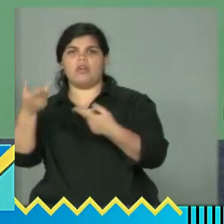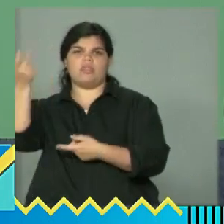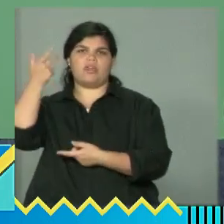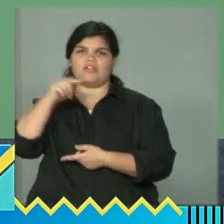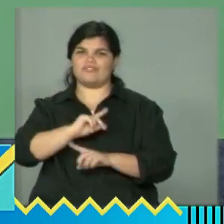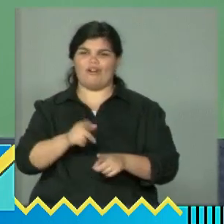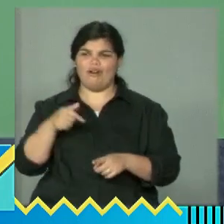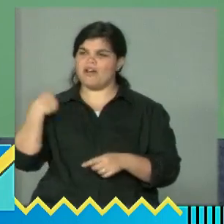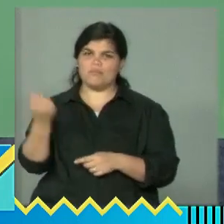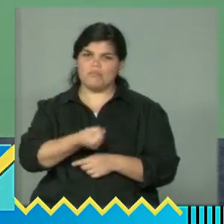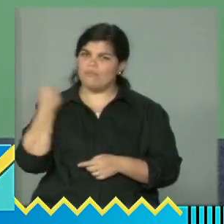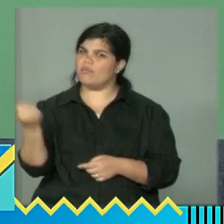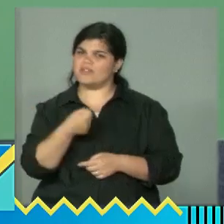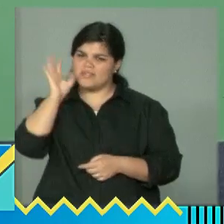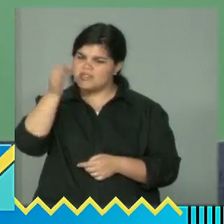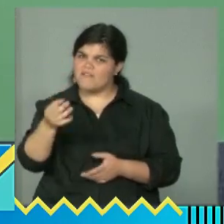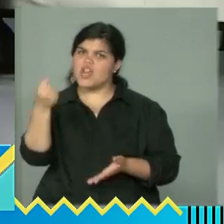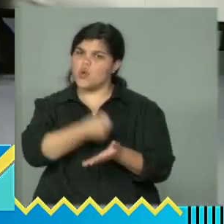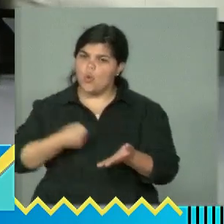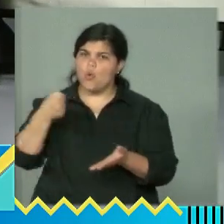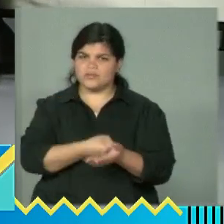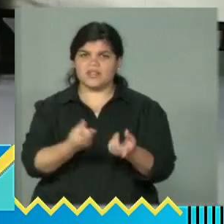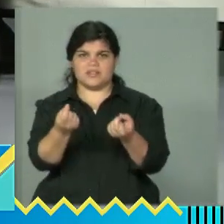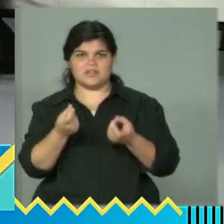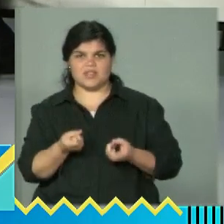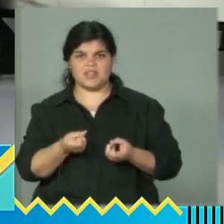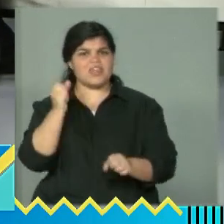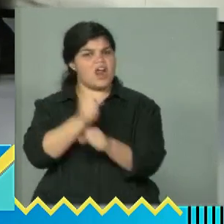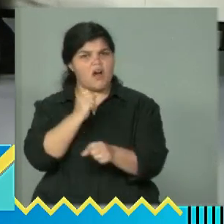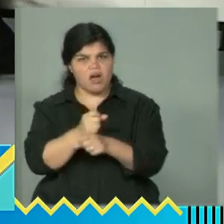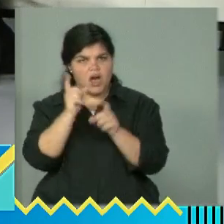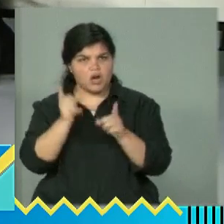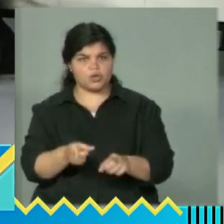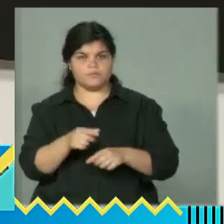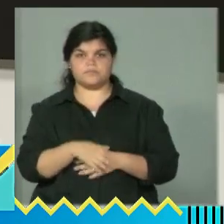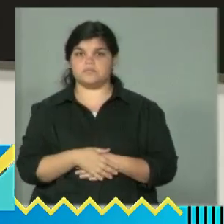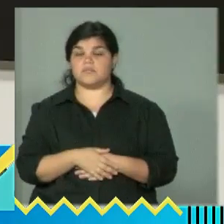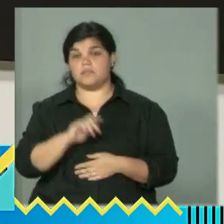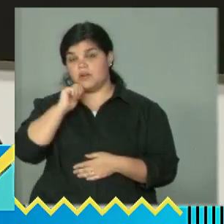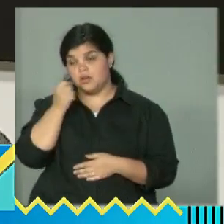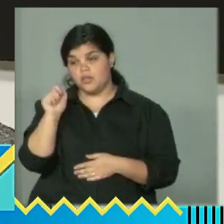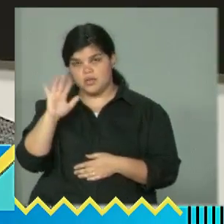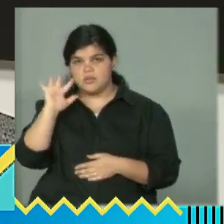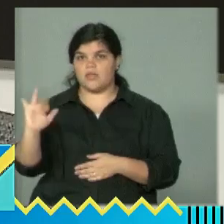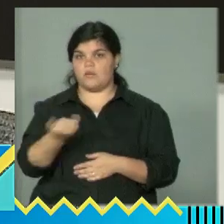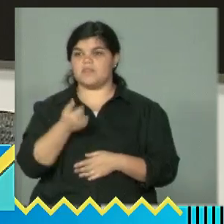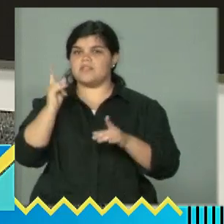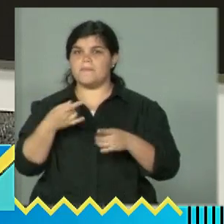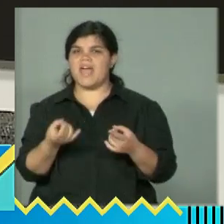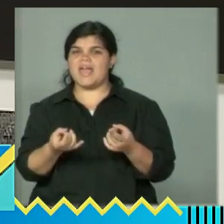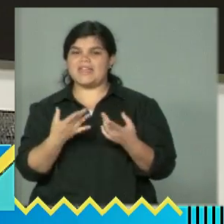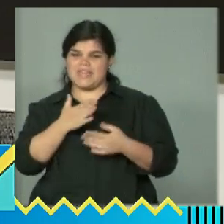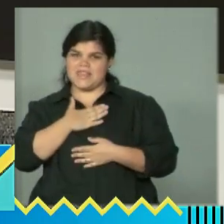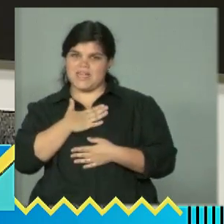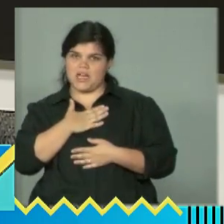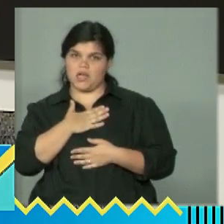tiene que trabajar para lograrlas. Lo bueno es que, bueno, por ejemplo, Maxi, él se da cuenta de eso, ¿no? Ah, y sí. Hay una autocrítica en eso. Claro. Eso creo que es lo